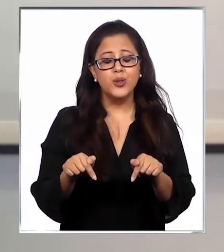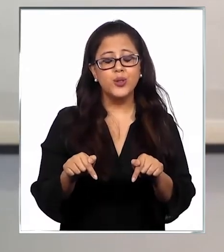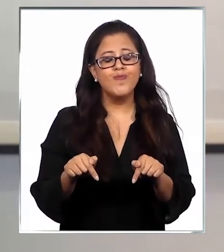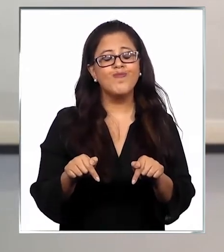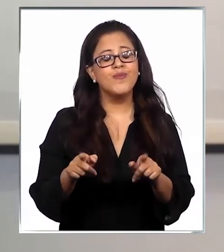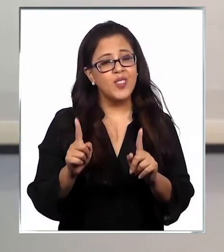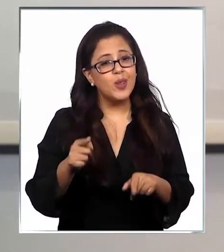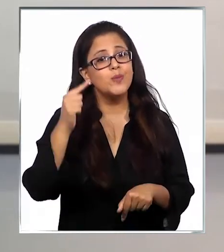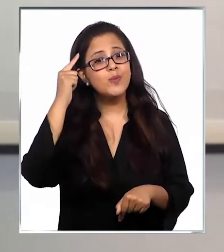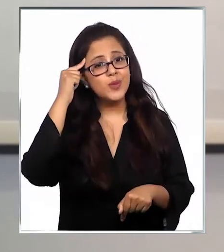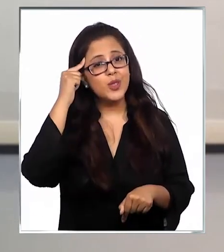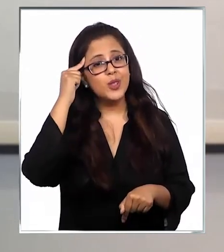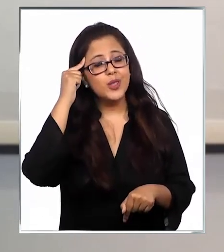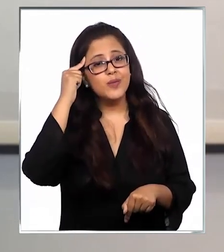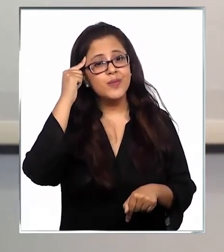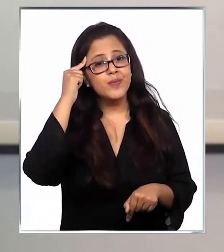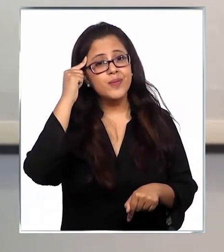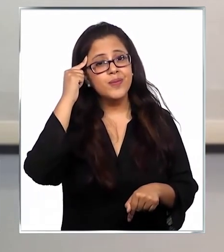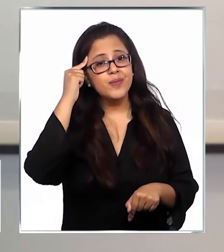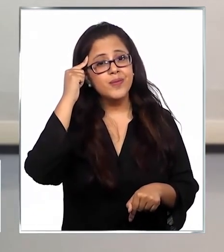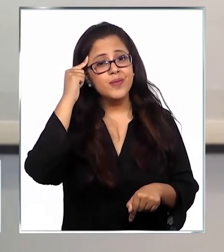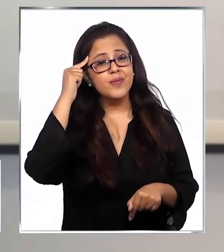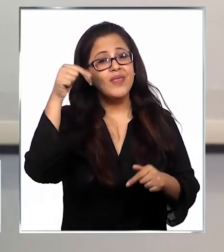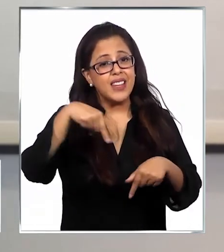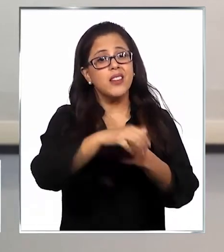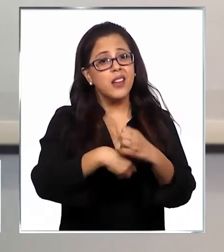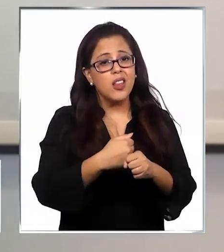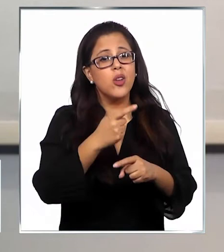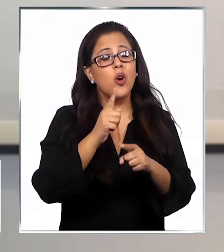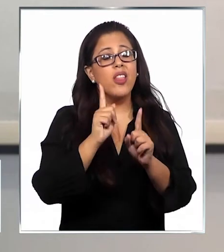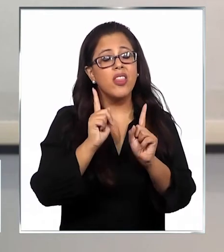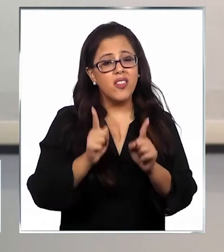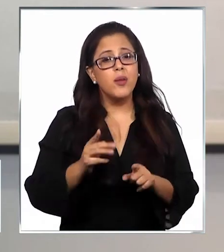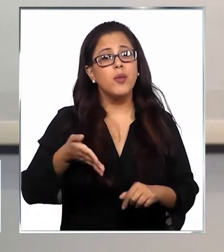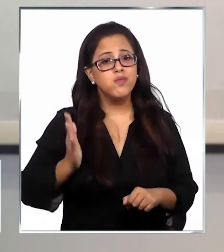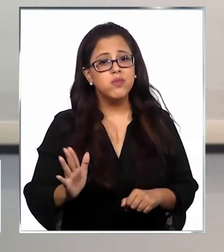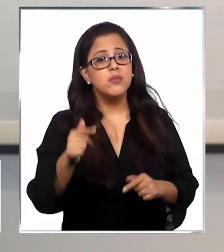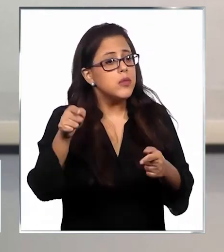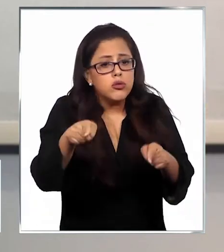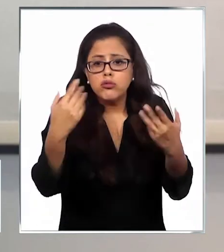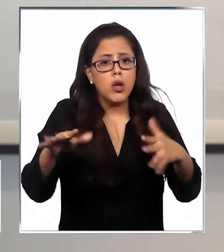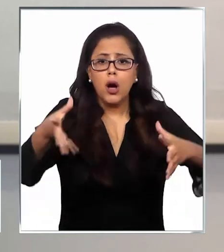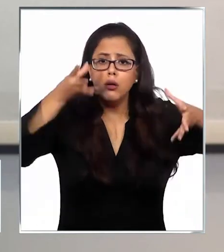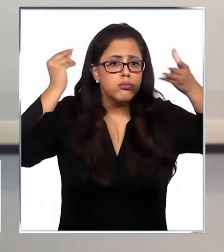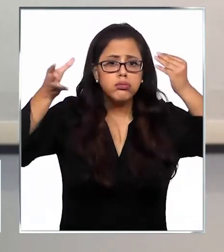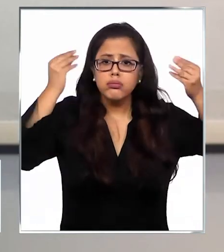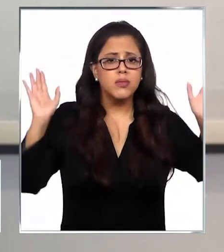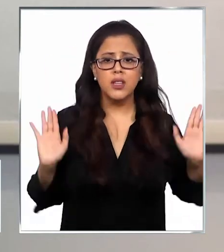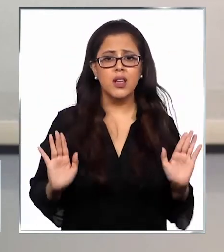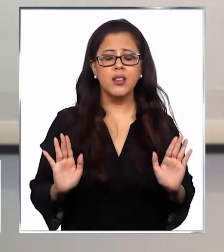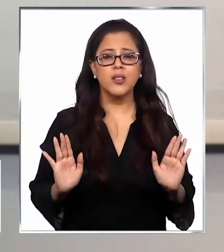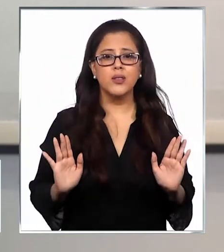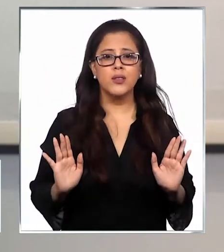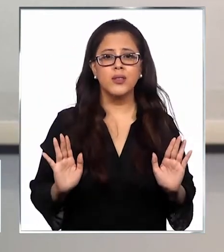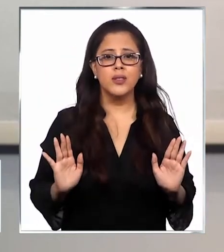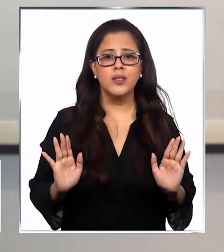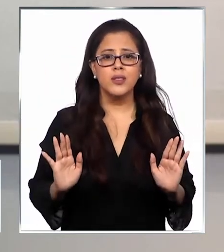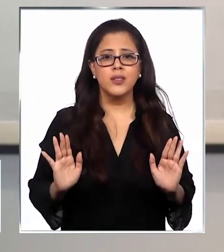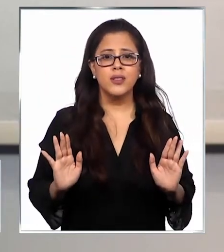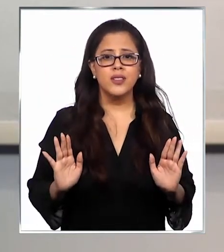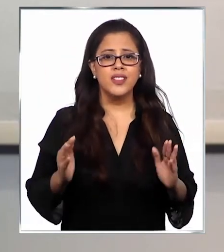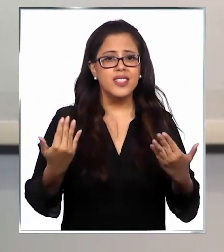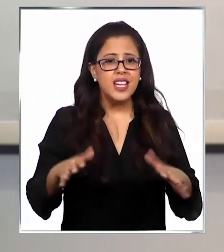menos más de la mitad del año vamos a tener que mantenerlas. Y eso es algo que hemos ido aprendiendo y si uno mira también lo que ha sido